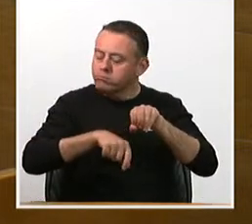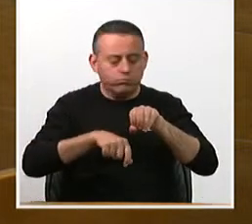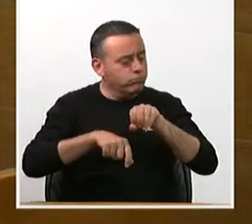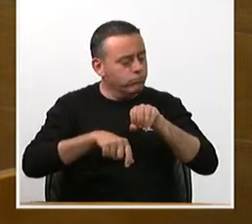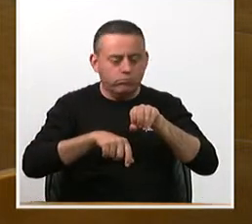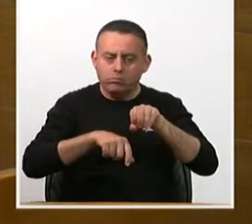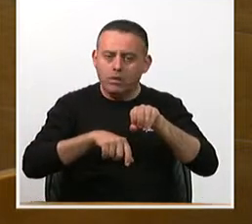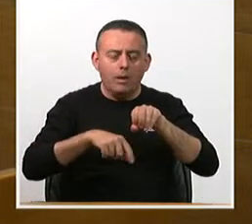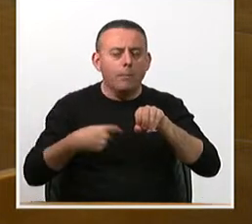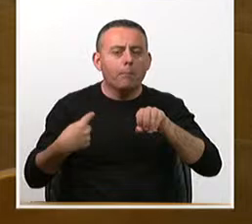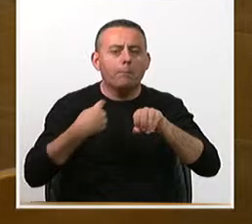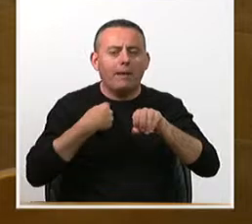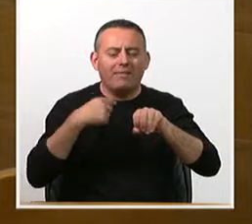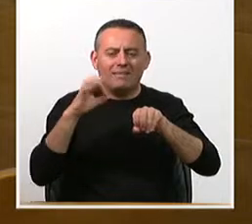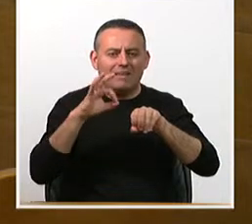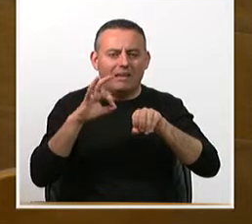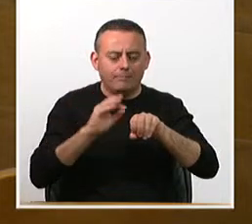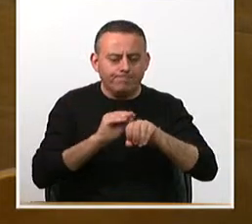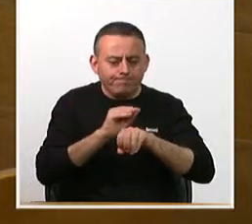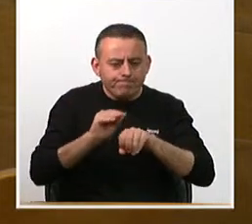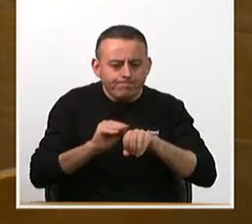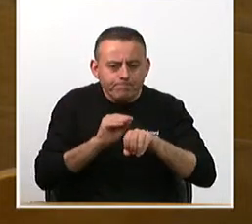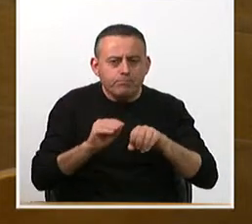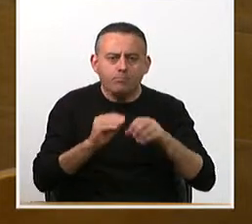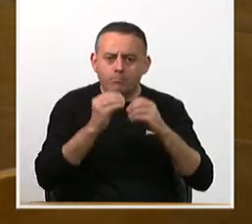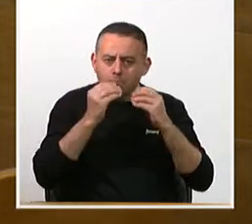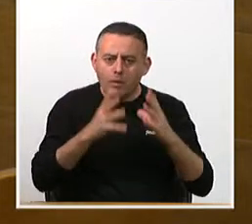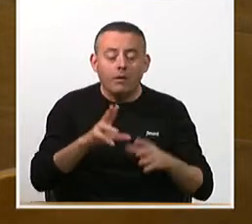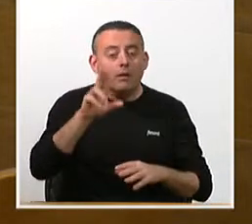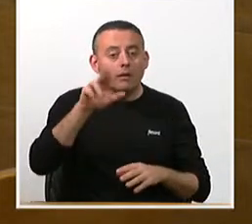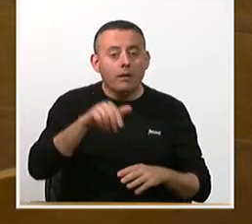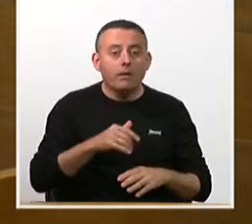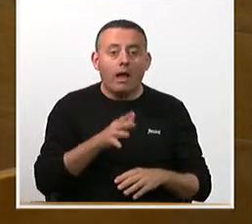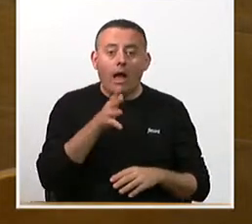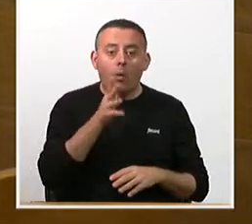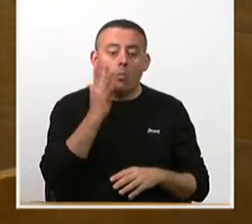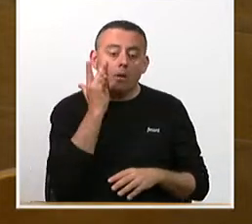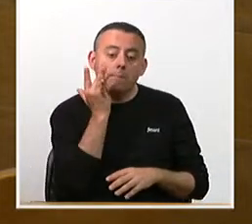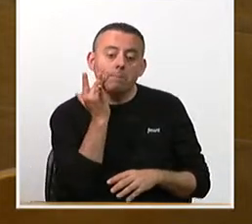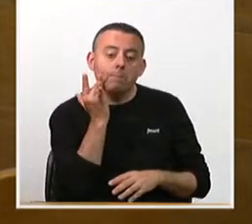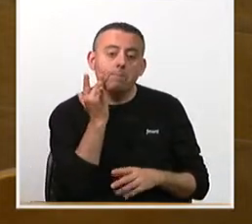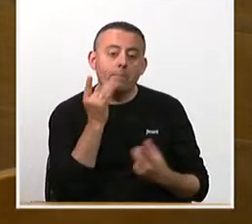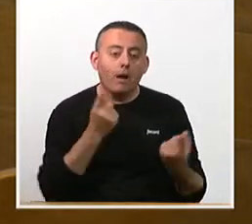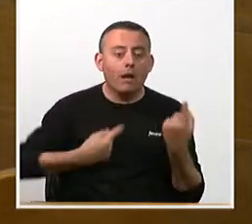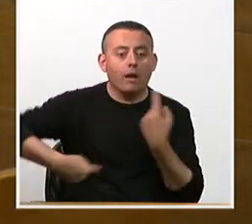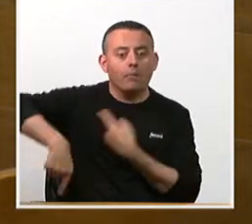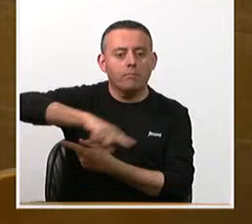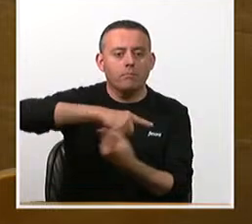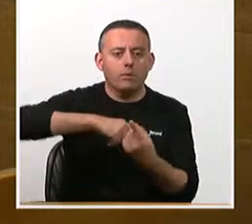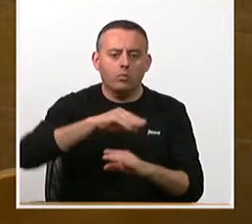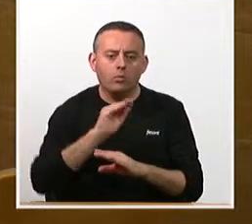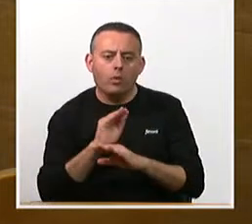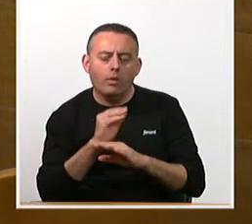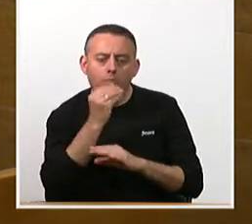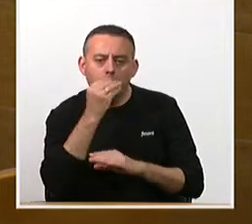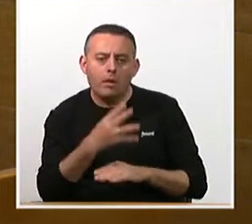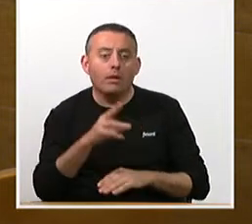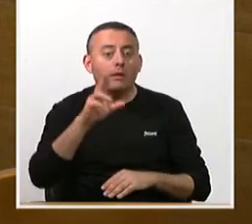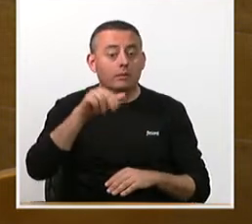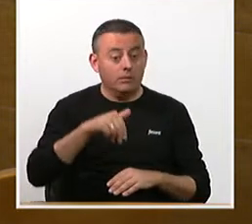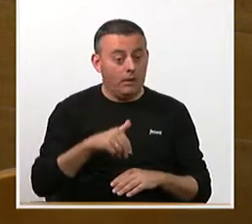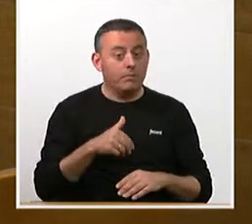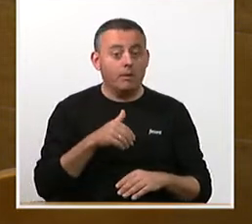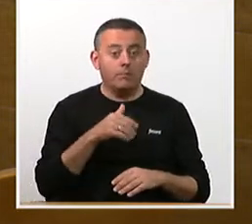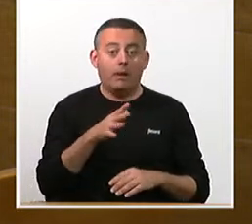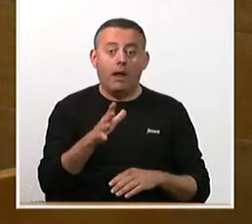la reutilización del agua depurada y por supuesto en el uso del agua para regar